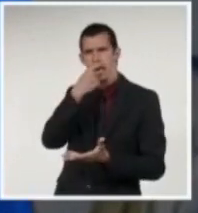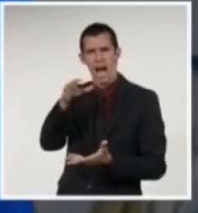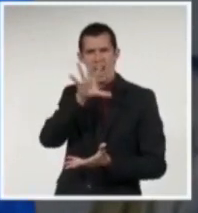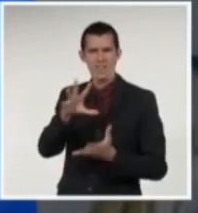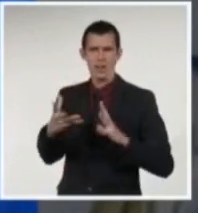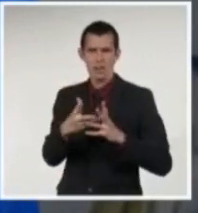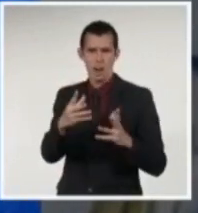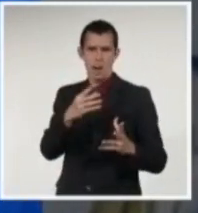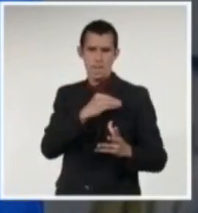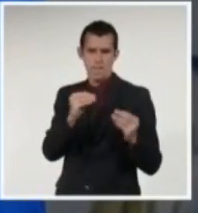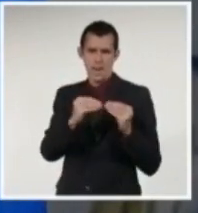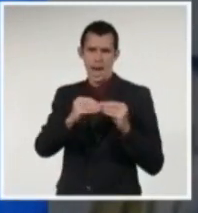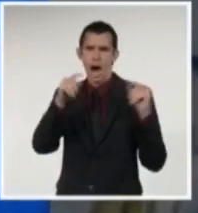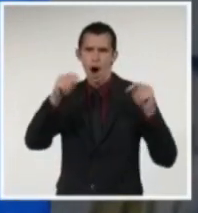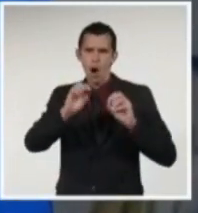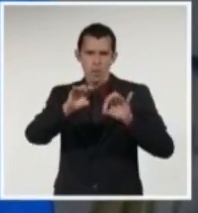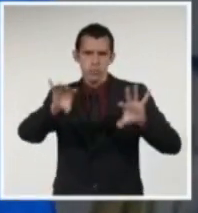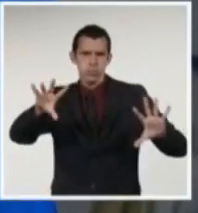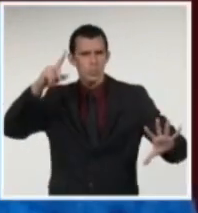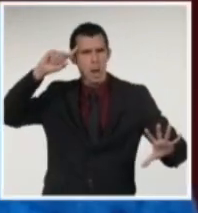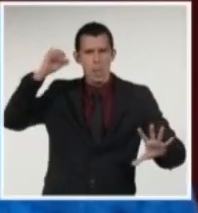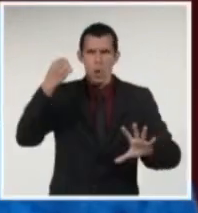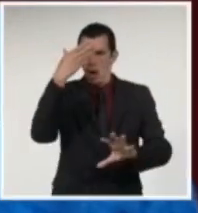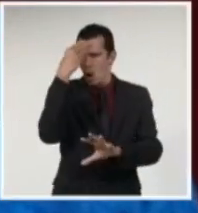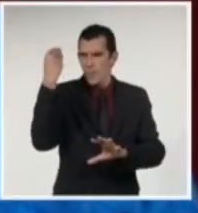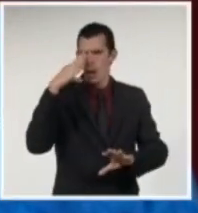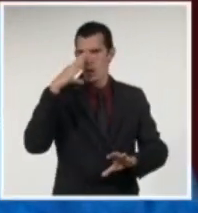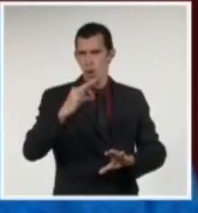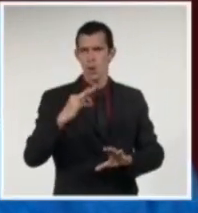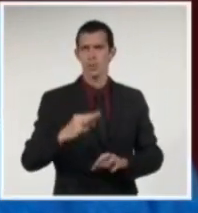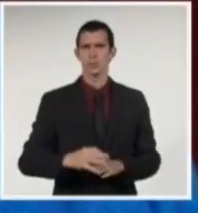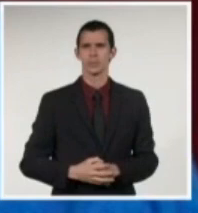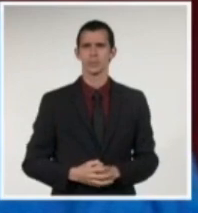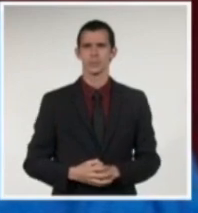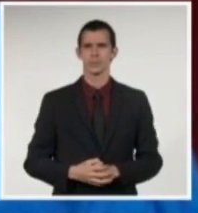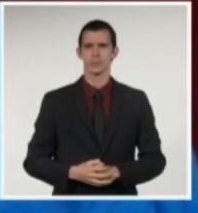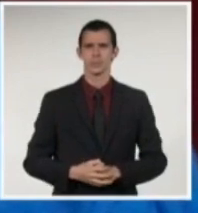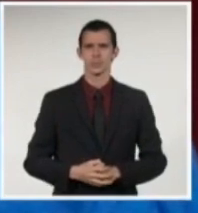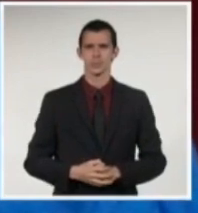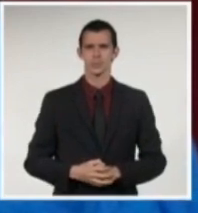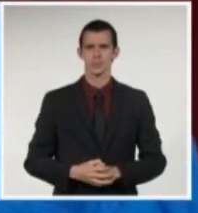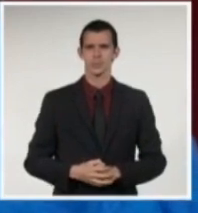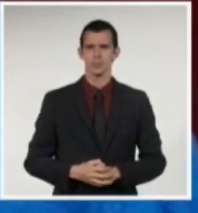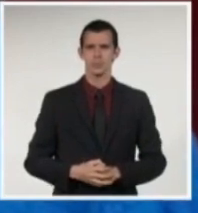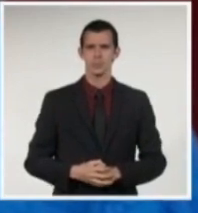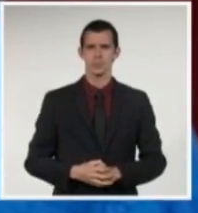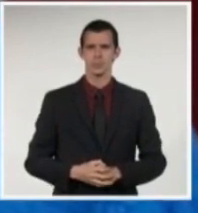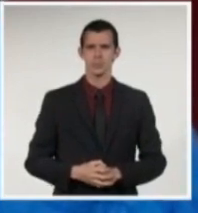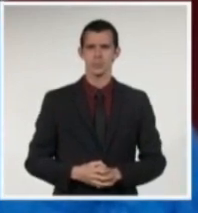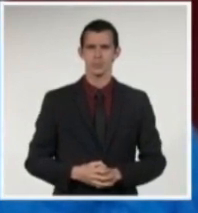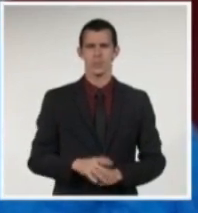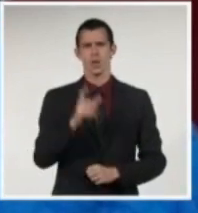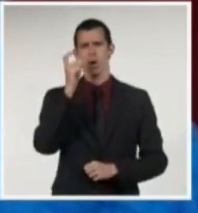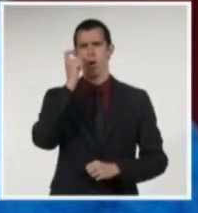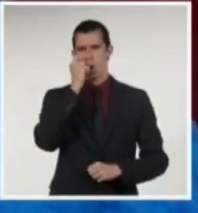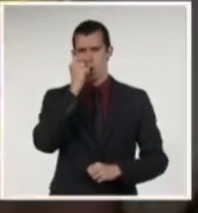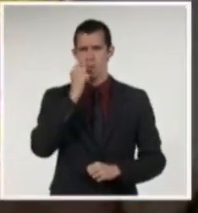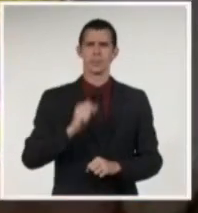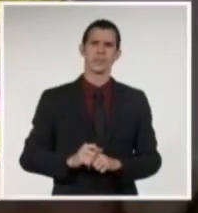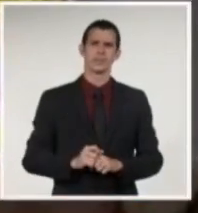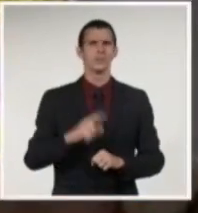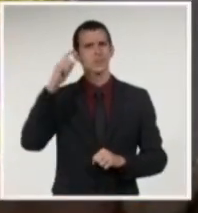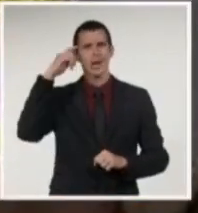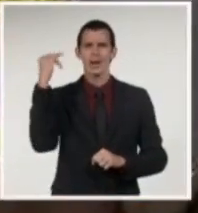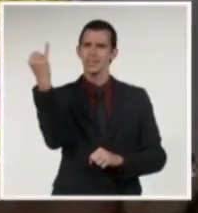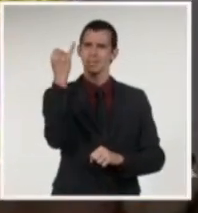más ricas tradiciones culturales, musicales y danzarias de origen africano. Se desempeñó como experto de la UNESCO y miembro del Consejo